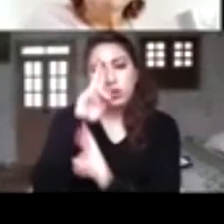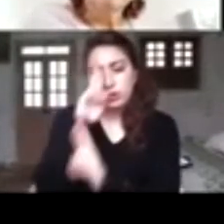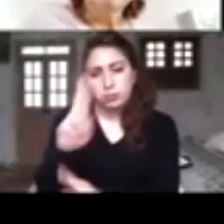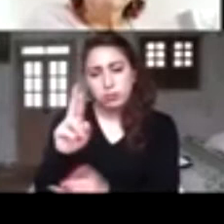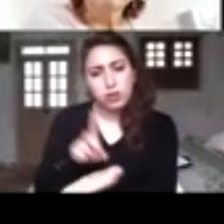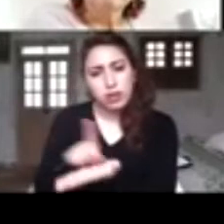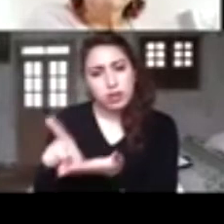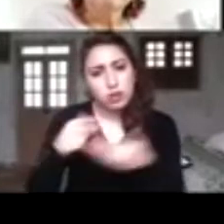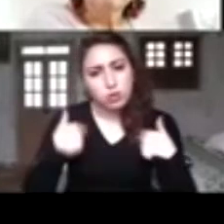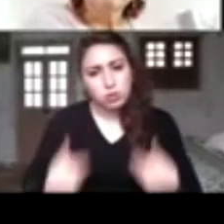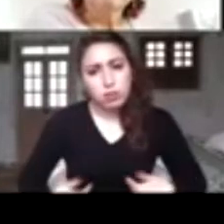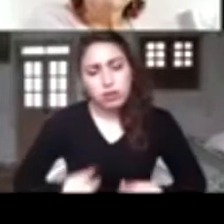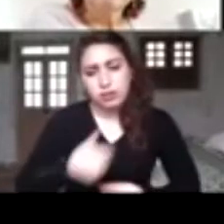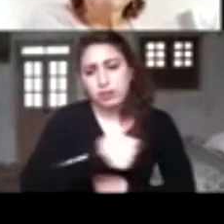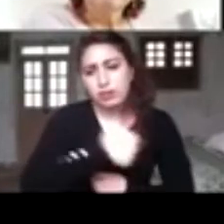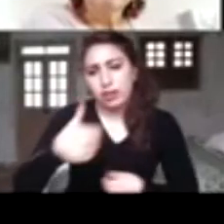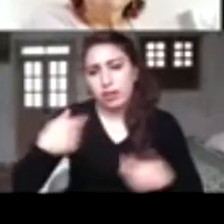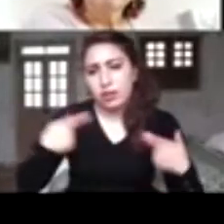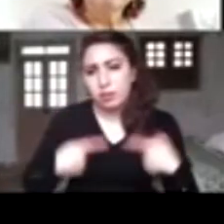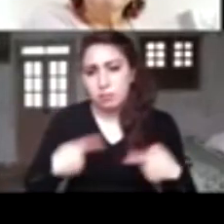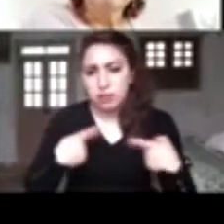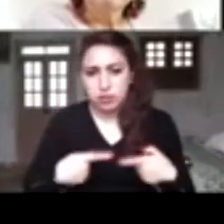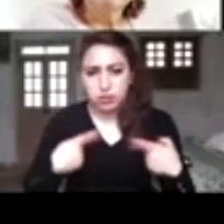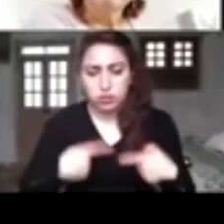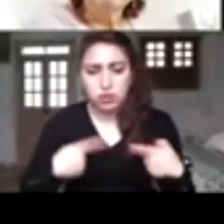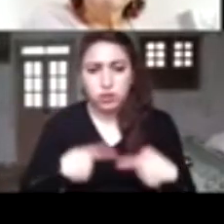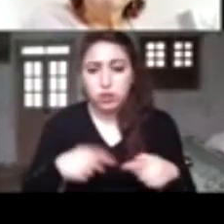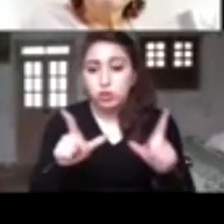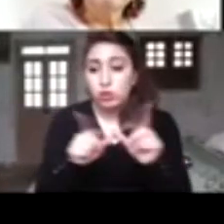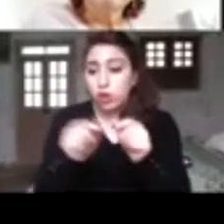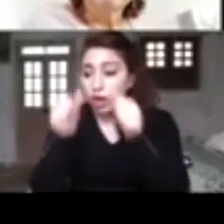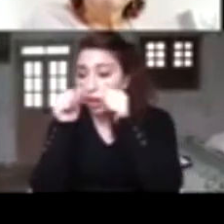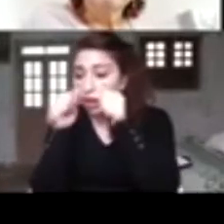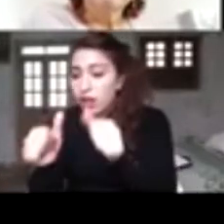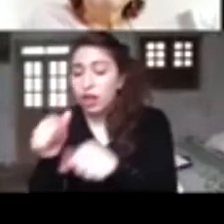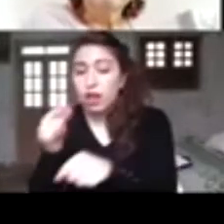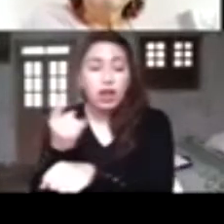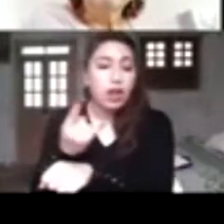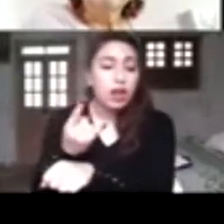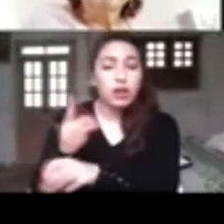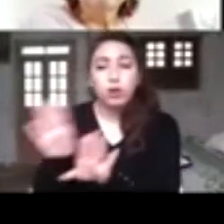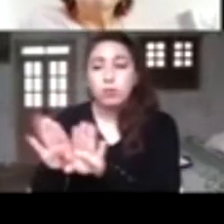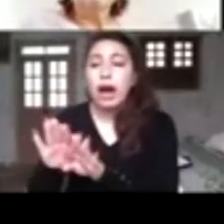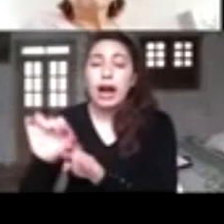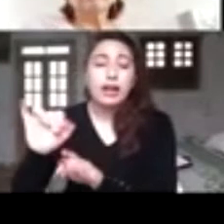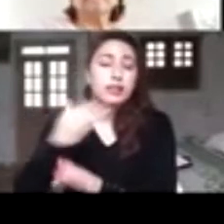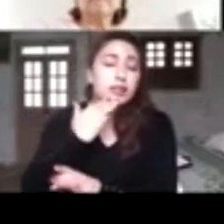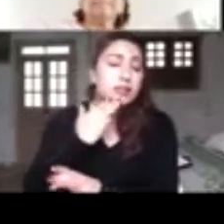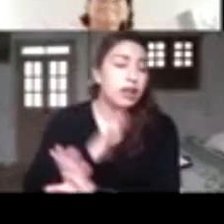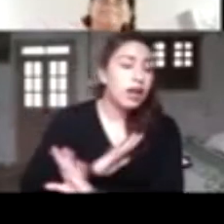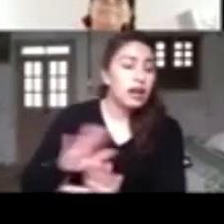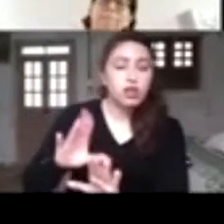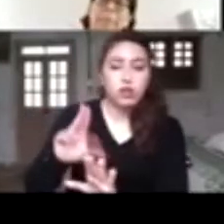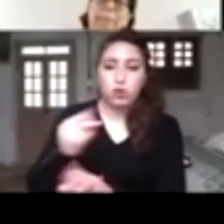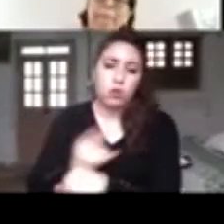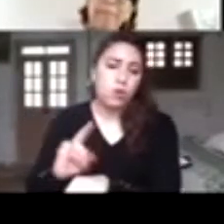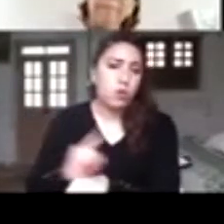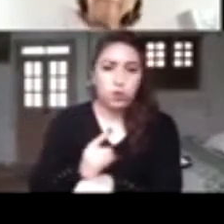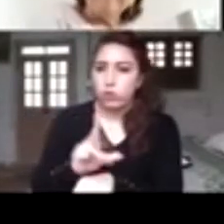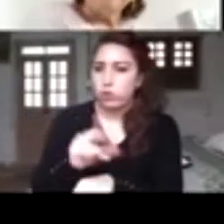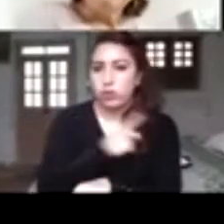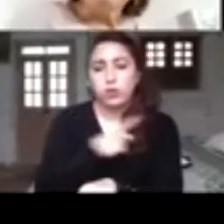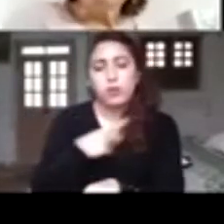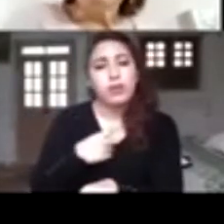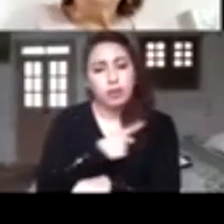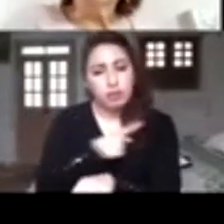más allá de la oficina de atención ciudadana que se dedica solamente a gestionar temas de servicios urbanos, sino que además